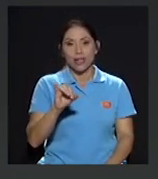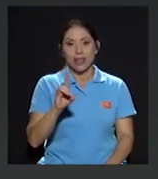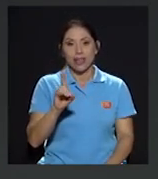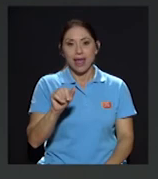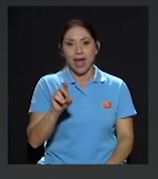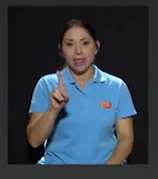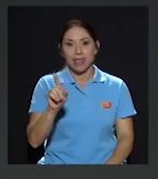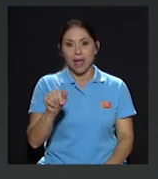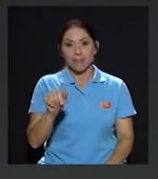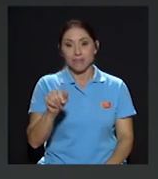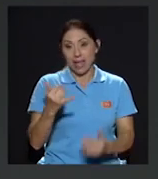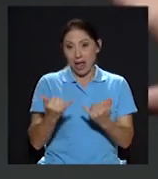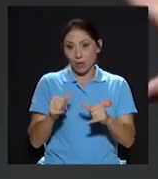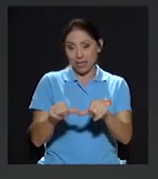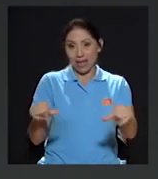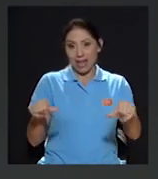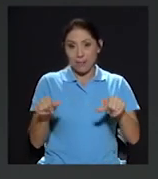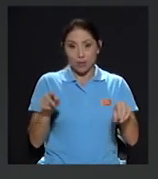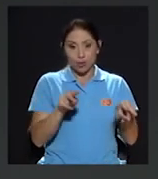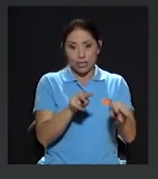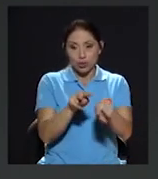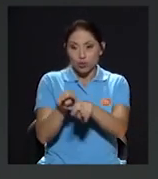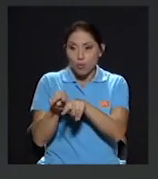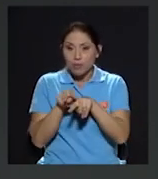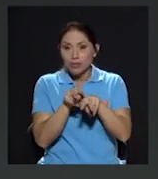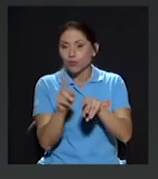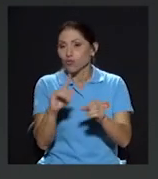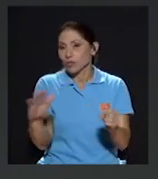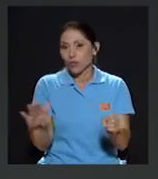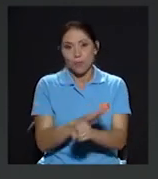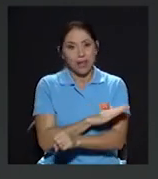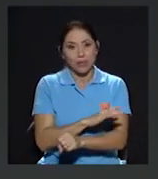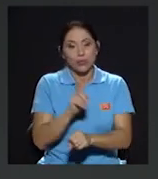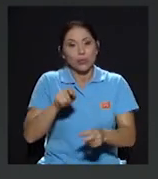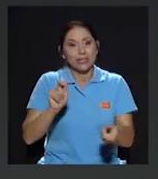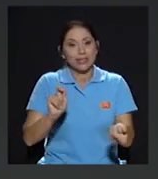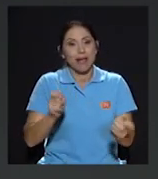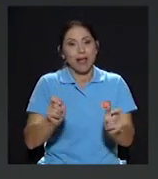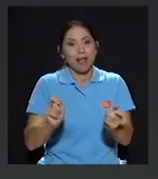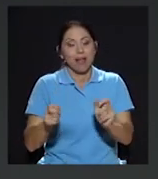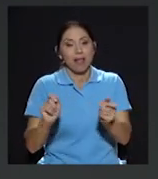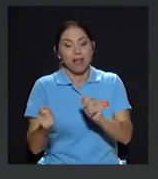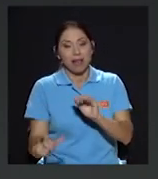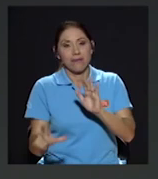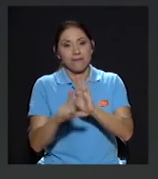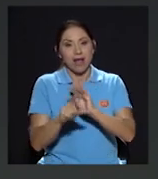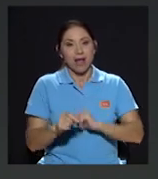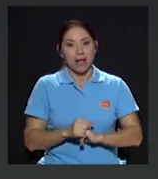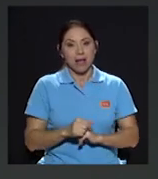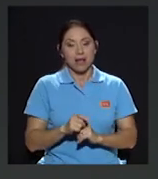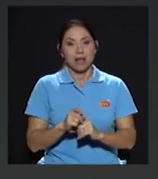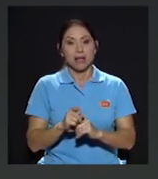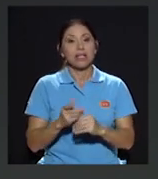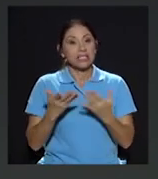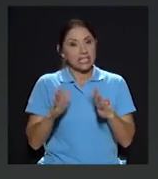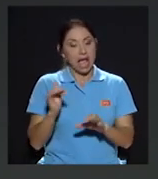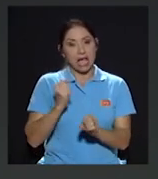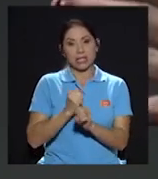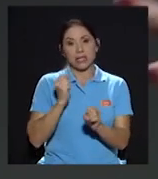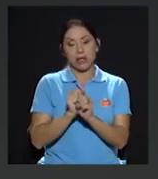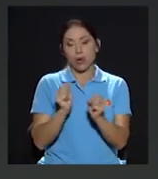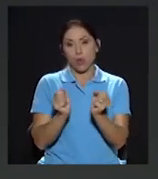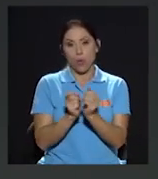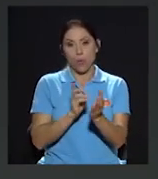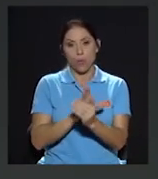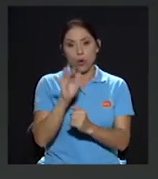no es completo allá y obviamente requiere de reformas legales proyectos en los cuales ya se está trabajando y